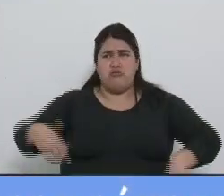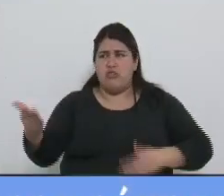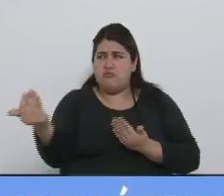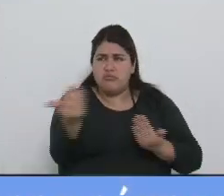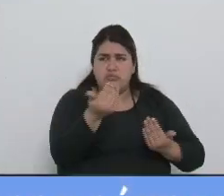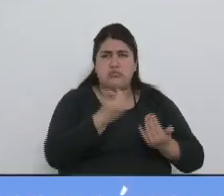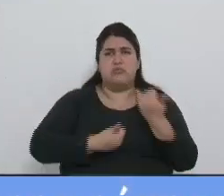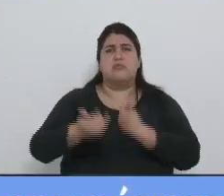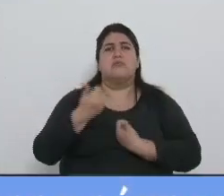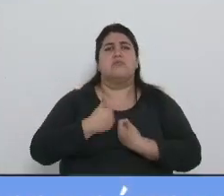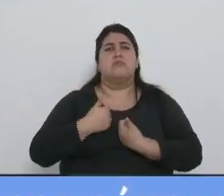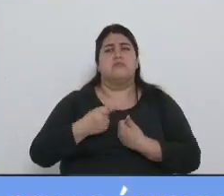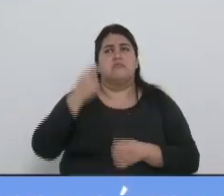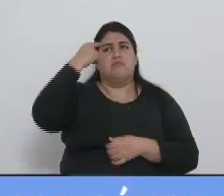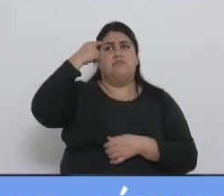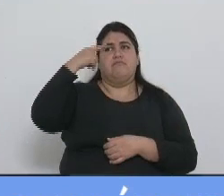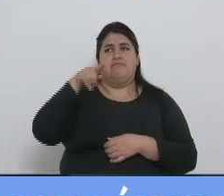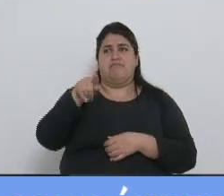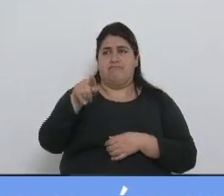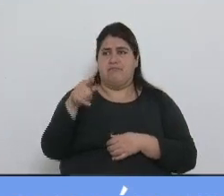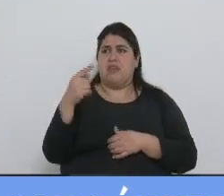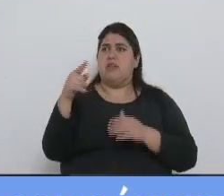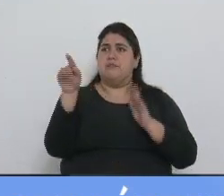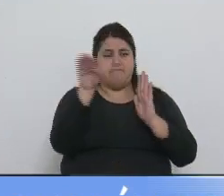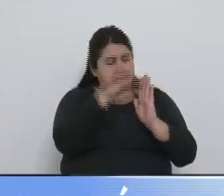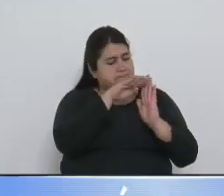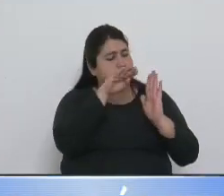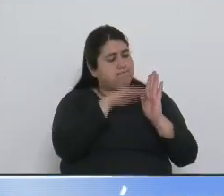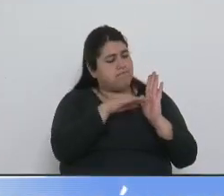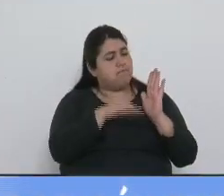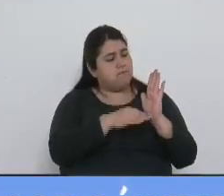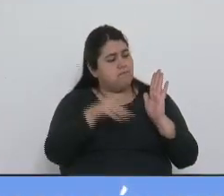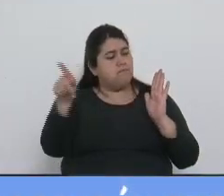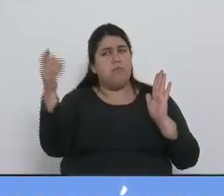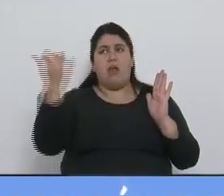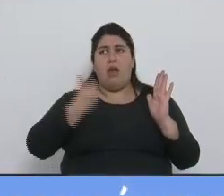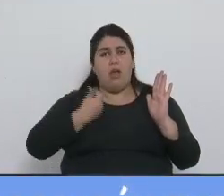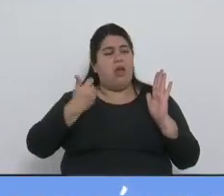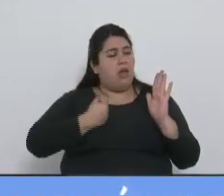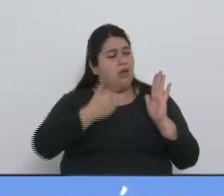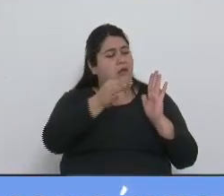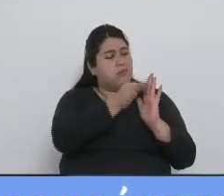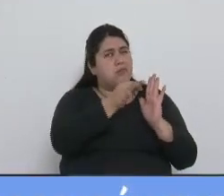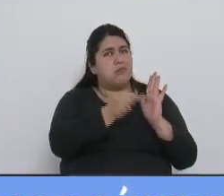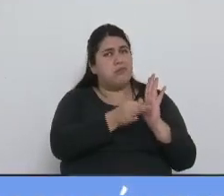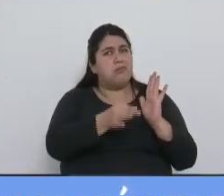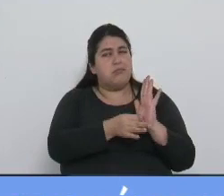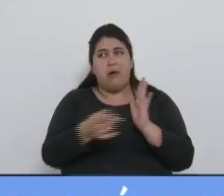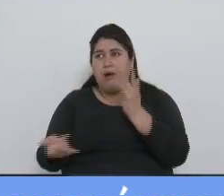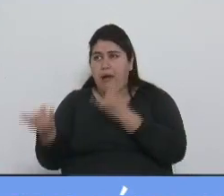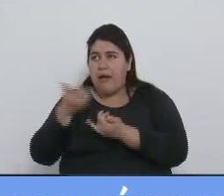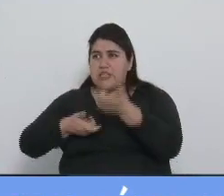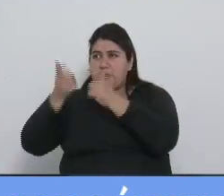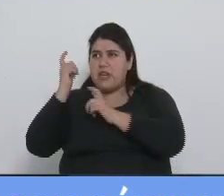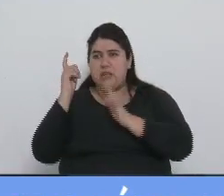se vio reflejado en cada uno de los artículos de esta ley, cada una de esas vivencias. No son otra cosa que transitar el dolor